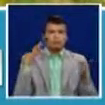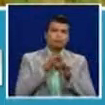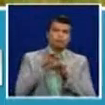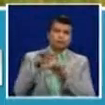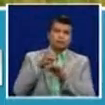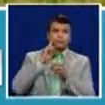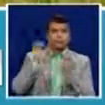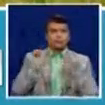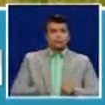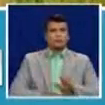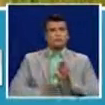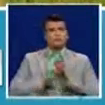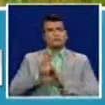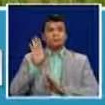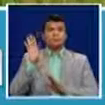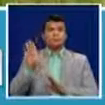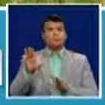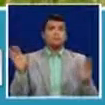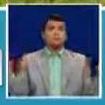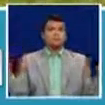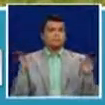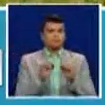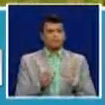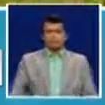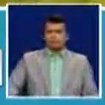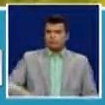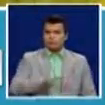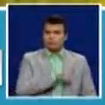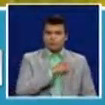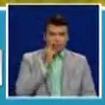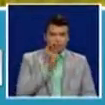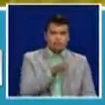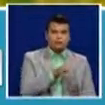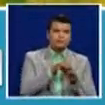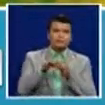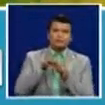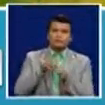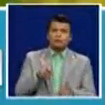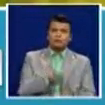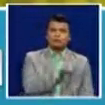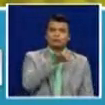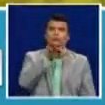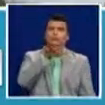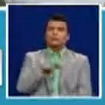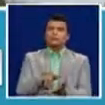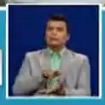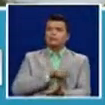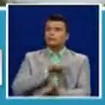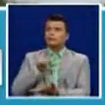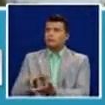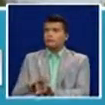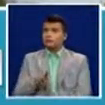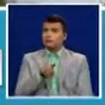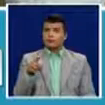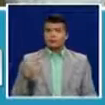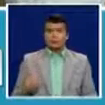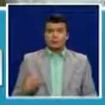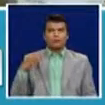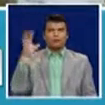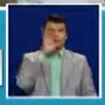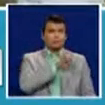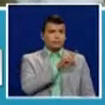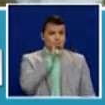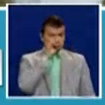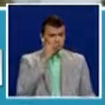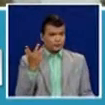de progreso. Lo que hemos encontrado en las veredas y en los pueblos que hemos estado visitando es que esos jóvenes han entendido que ya